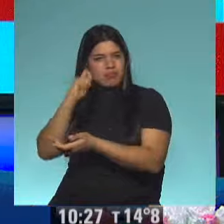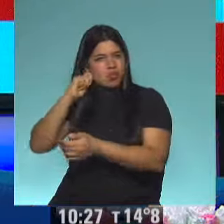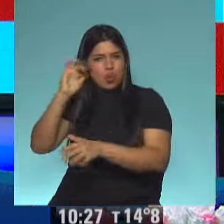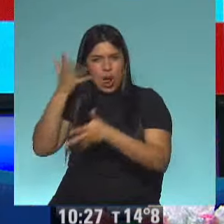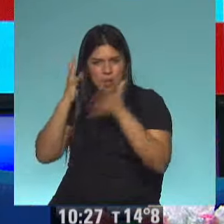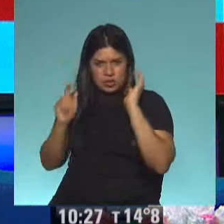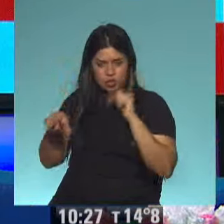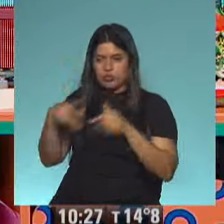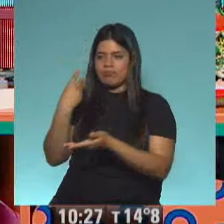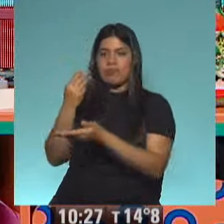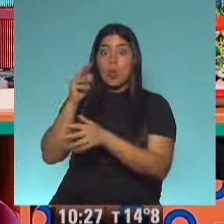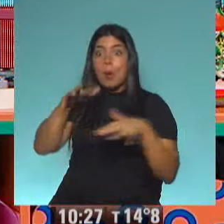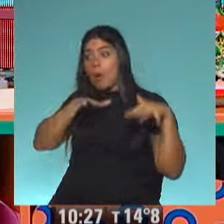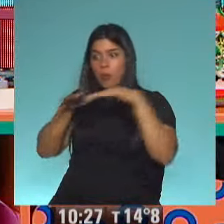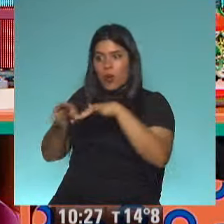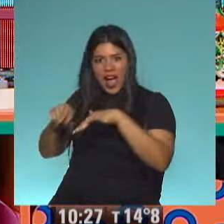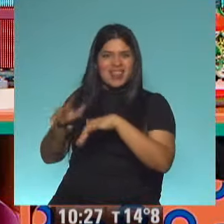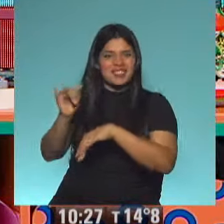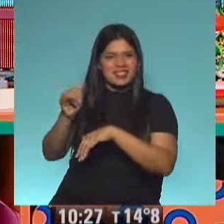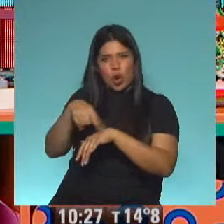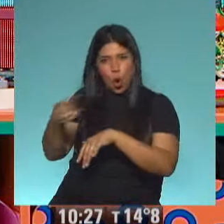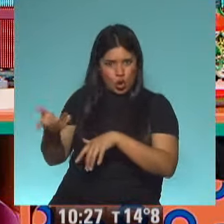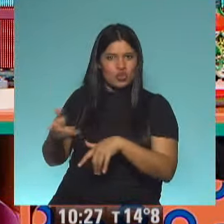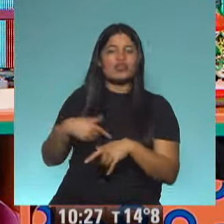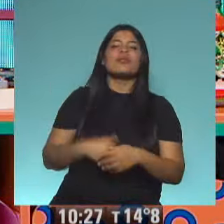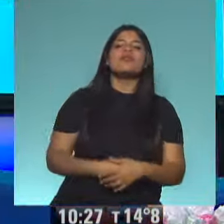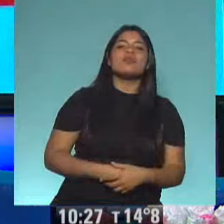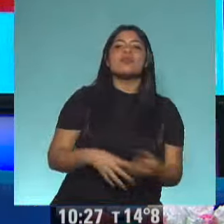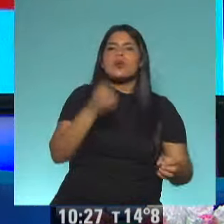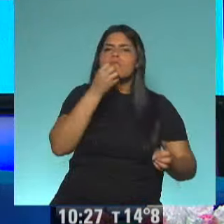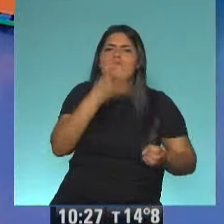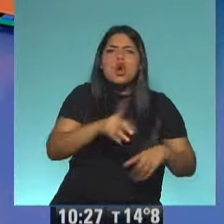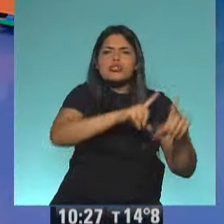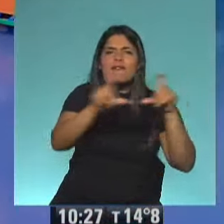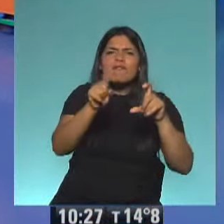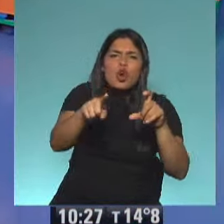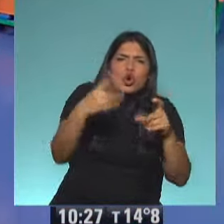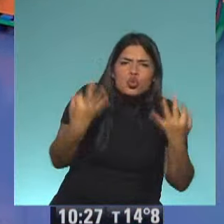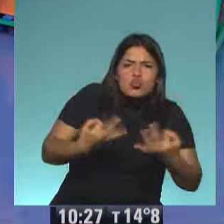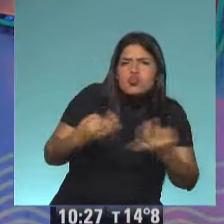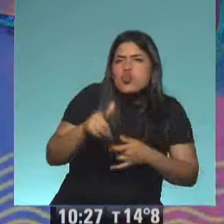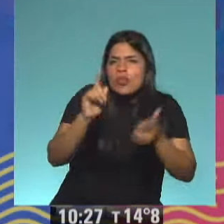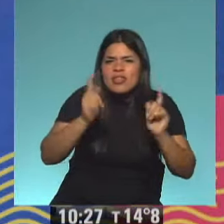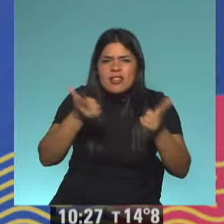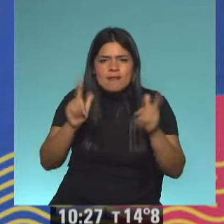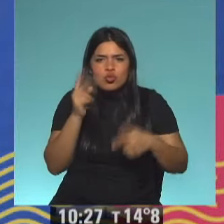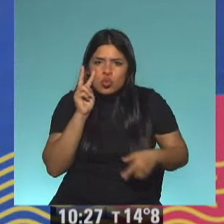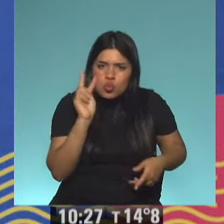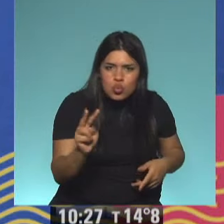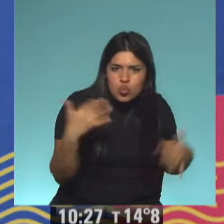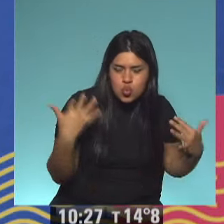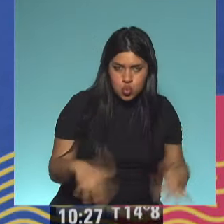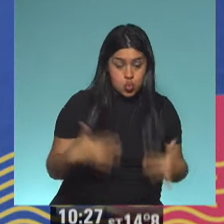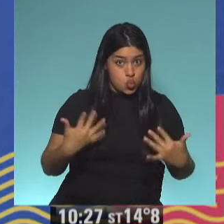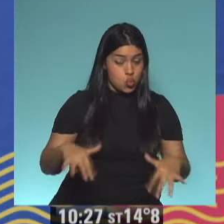Supuesto. La música y los trajes también son importantes allí. Mirá qué hermosa esta foto, qué bien la pasan. Mirá ese traje enorme, mirá. Mucho más